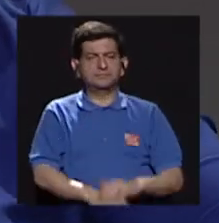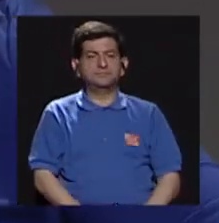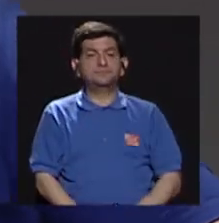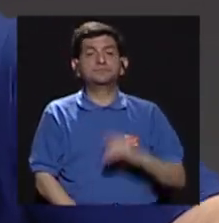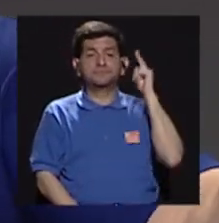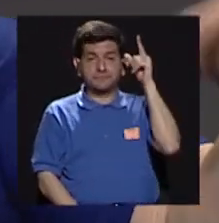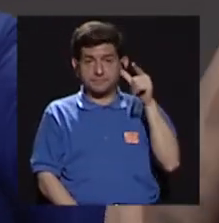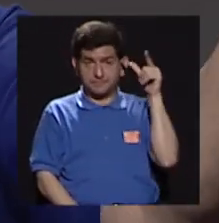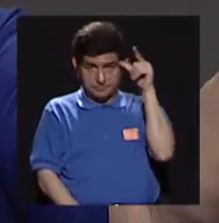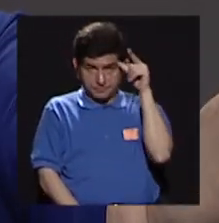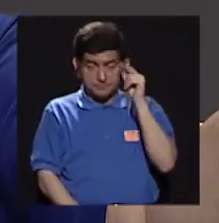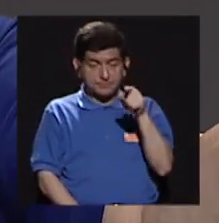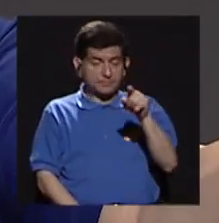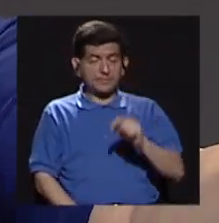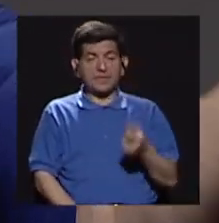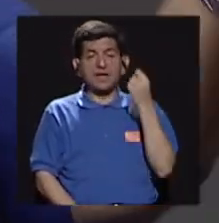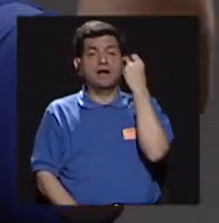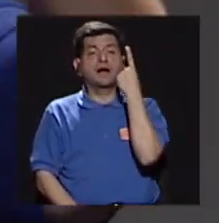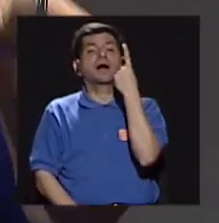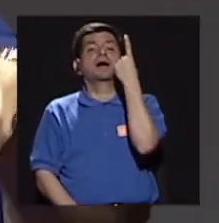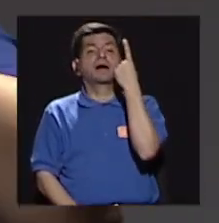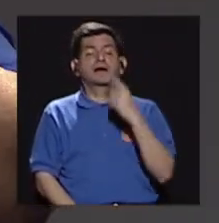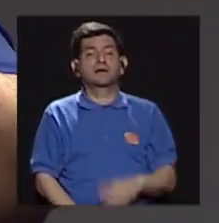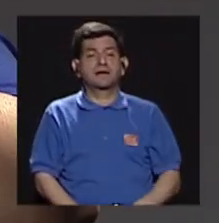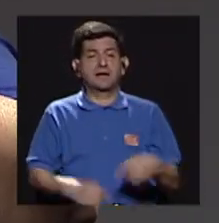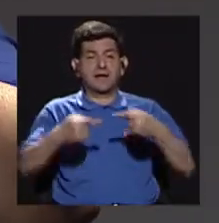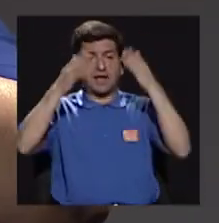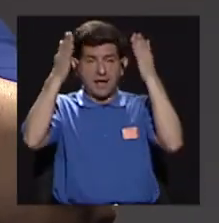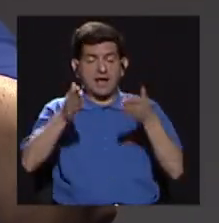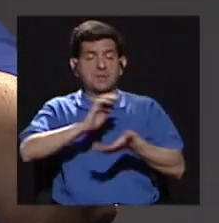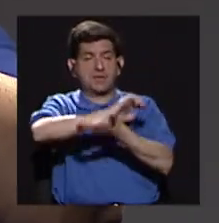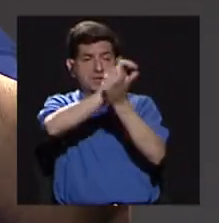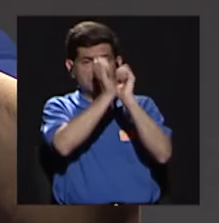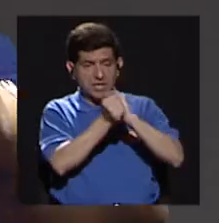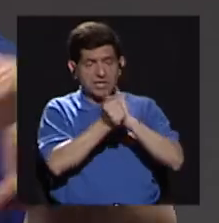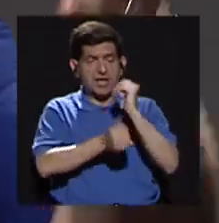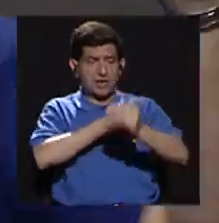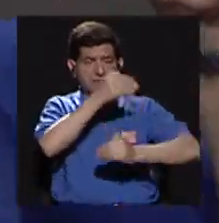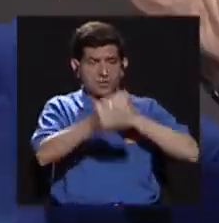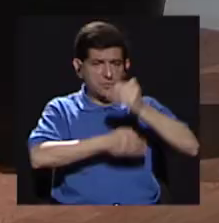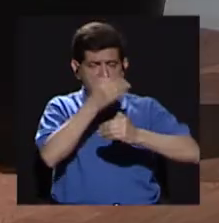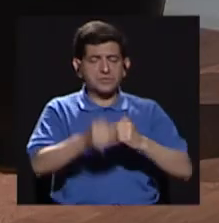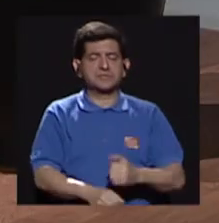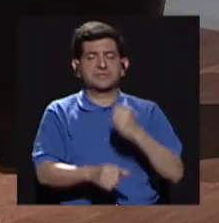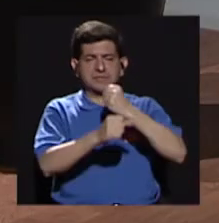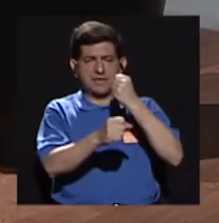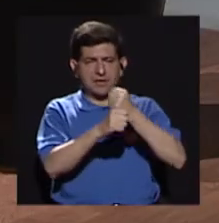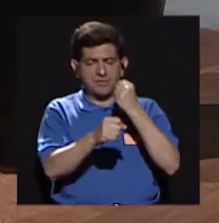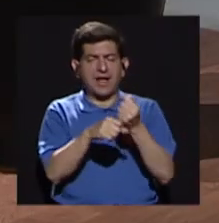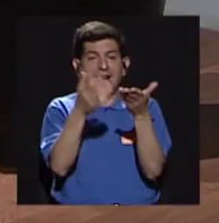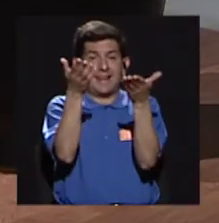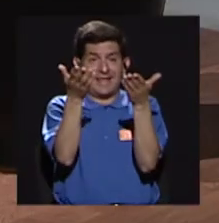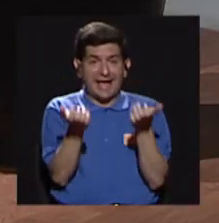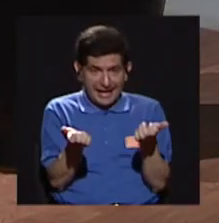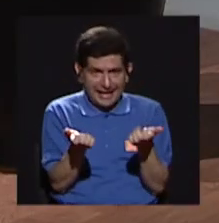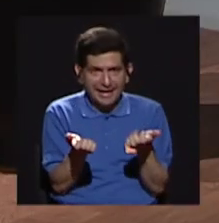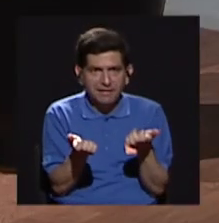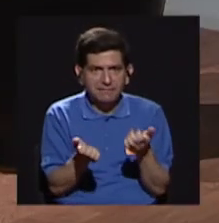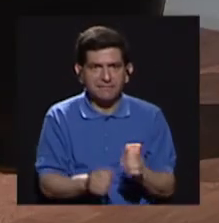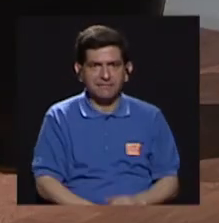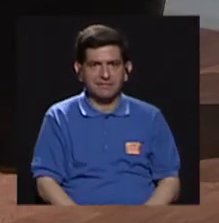supuesto que eso lo entendieron los enemigos de la reforma procesal laboral por eso querían que hubiera